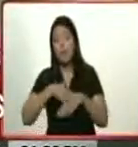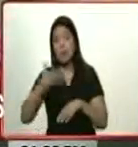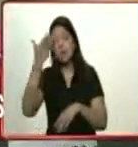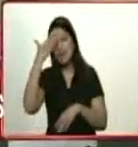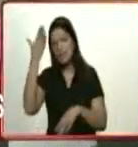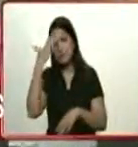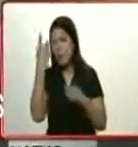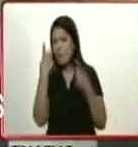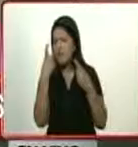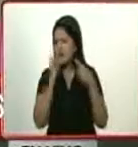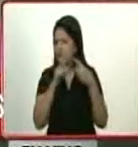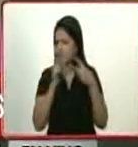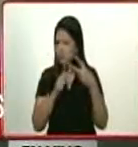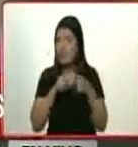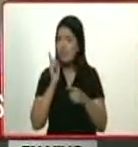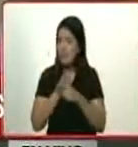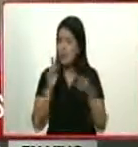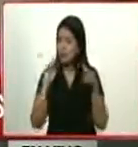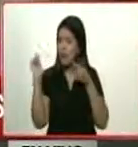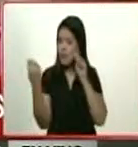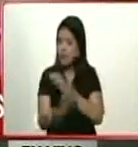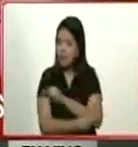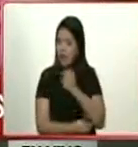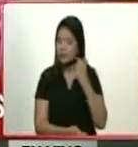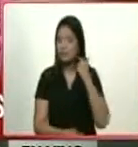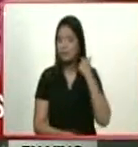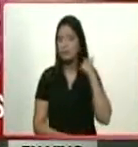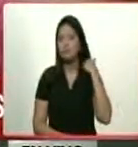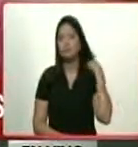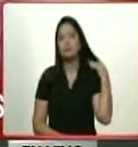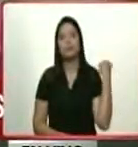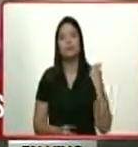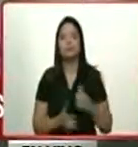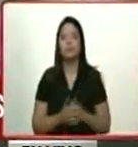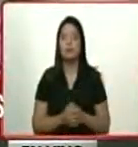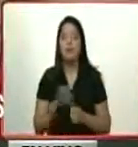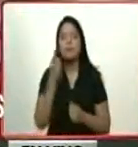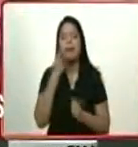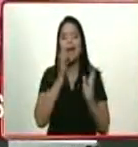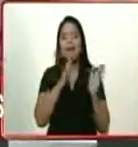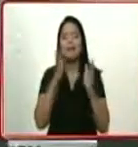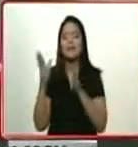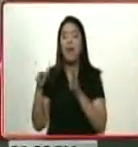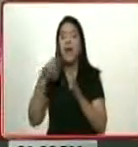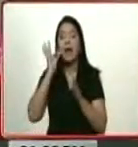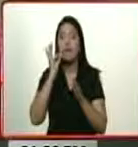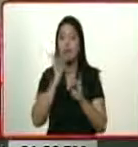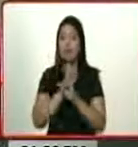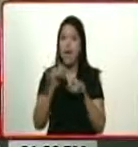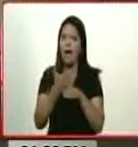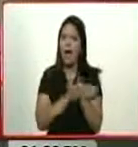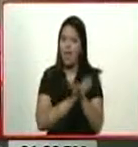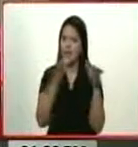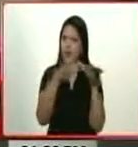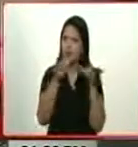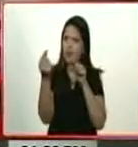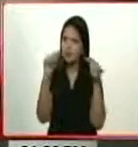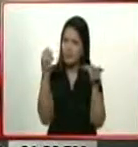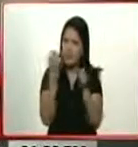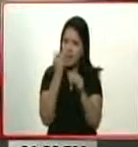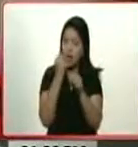café es el café de Portuguesa. Y tenemos una gran corporación de café creada por el comandante Chávez. Y debemos ir entonces